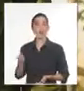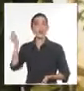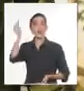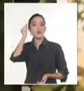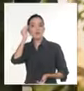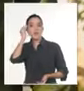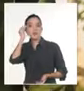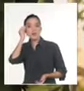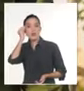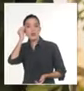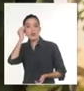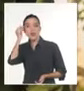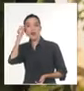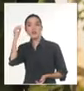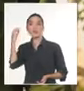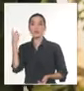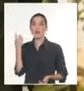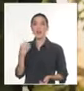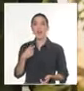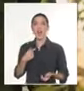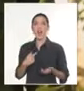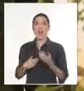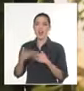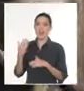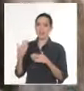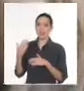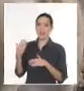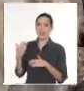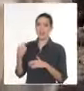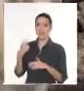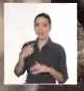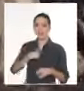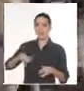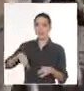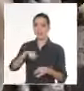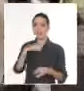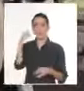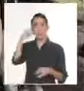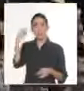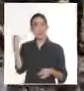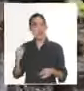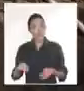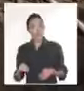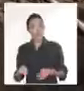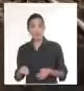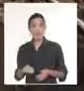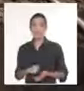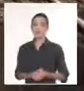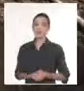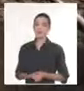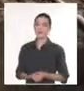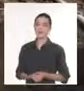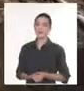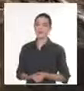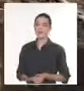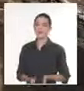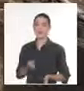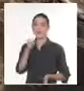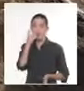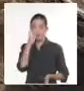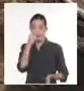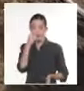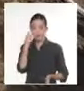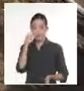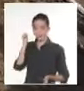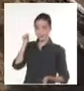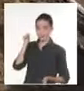enseñando alguna cosa que nosotros no teníamos esa experiencia, él no la ha ido enseñando. Darel es uno de los 18 jóvenes que posee la cooperativa, el